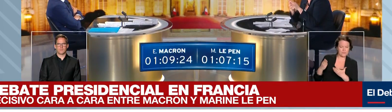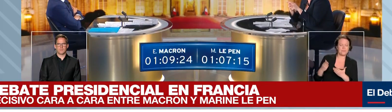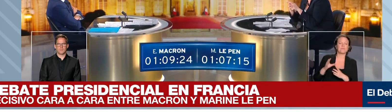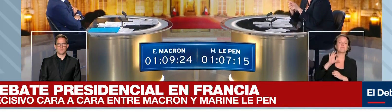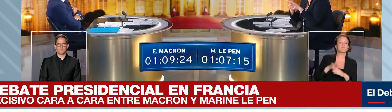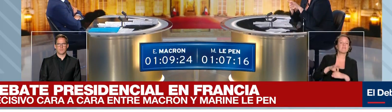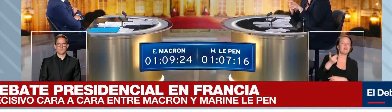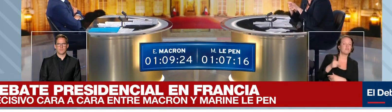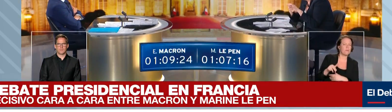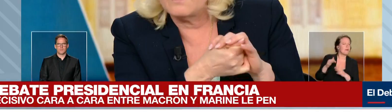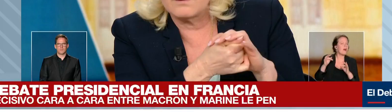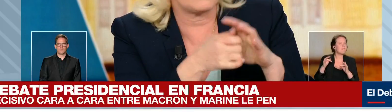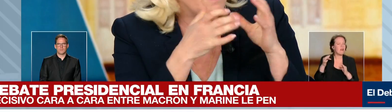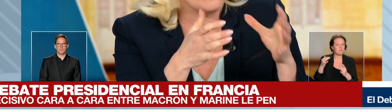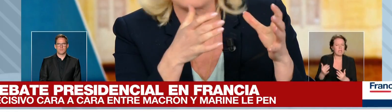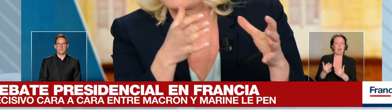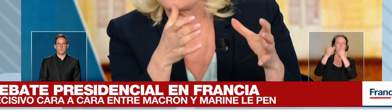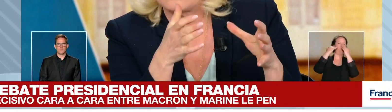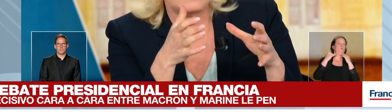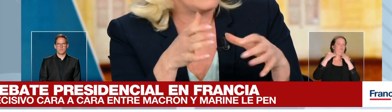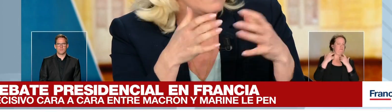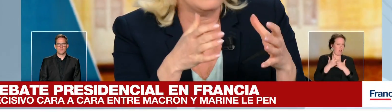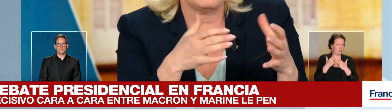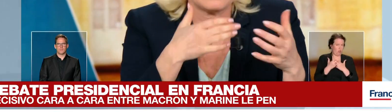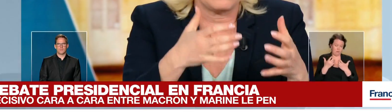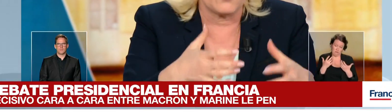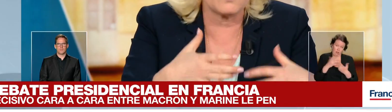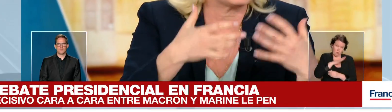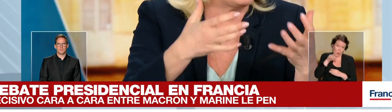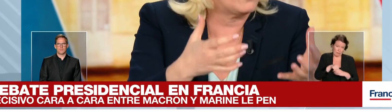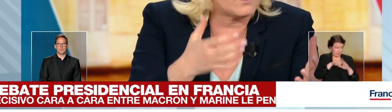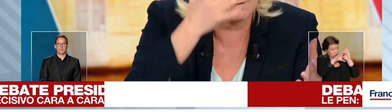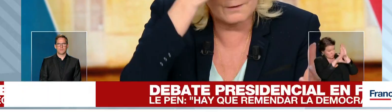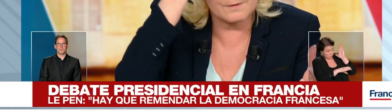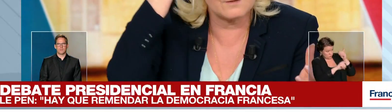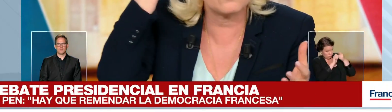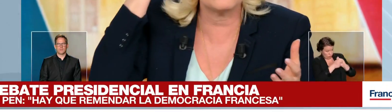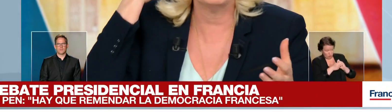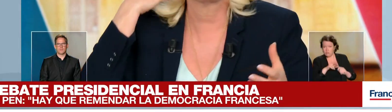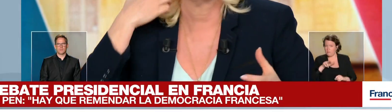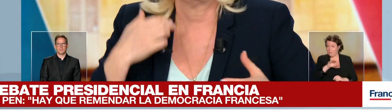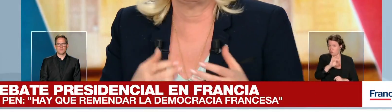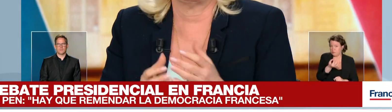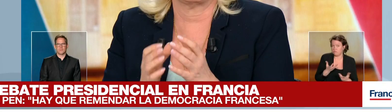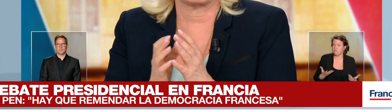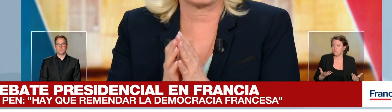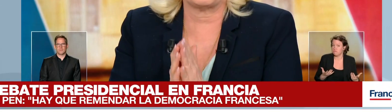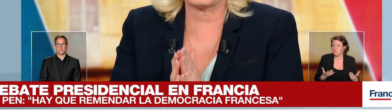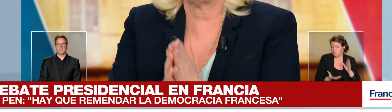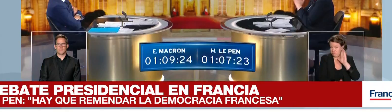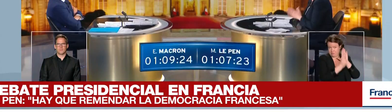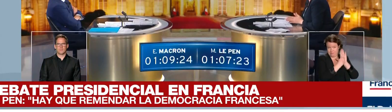referéndum sobre la inmigración hay una propuesta de revisión constitucional. Hay varias cosas que están